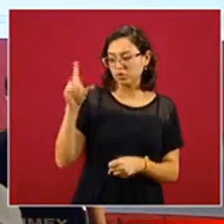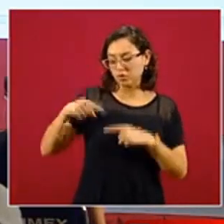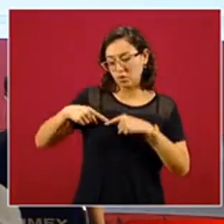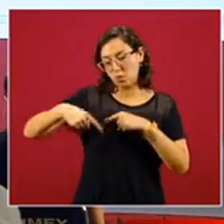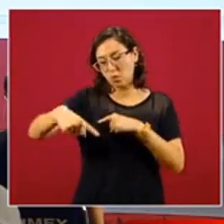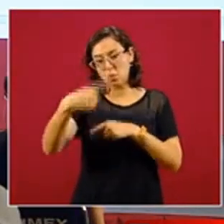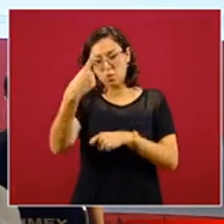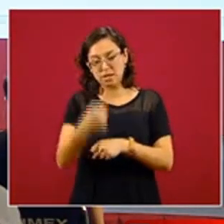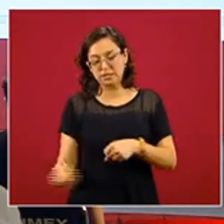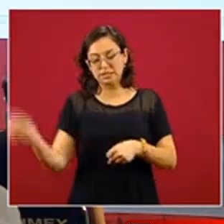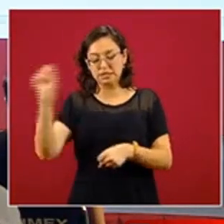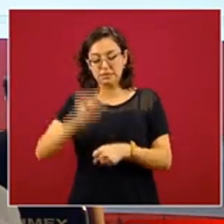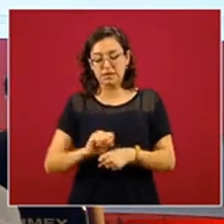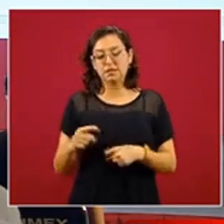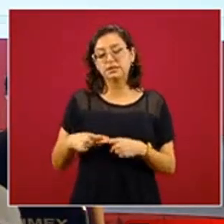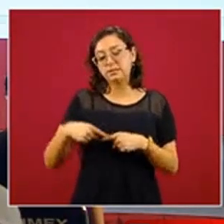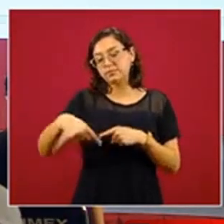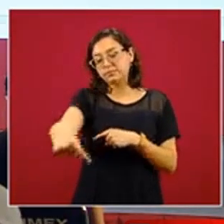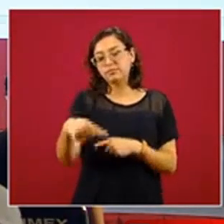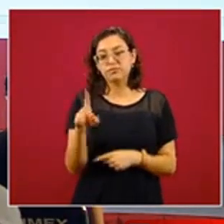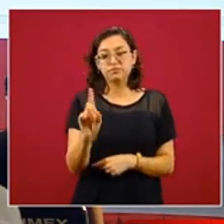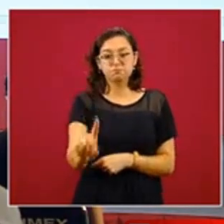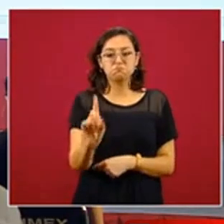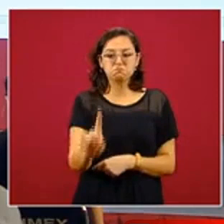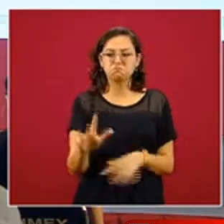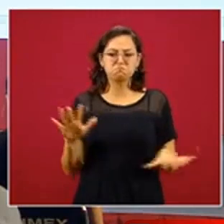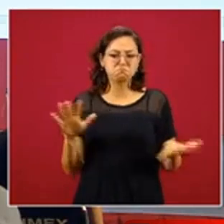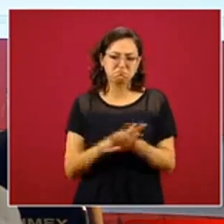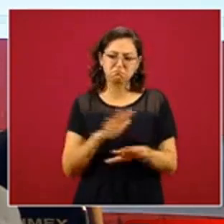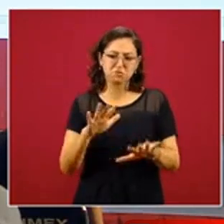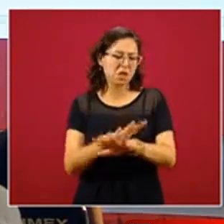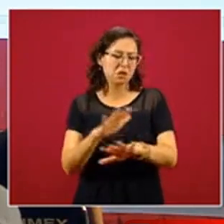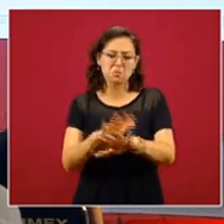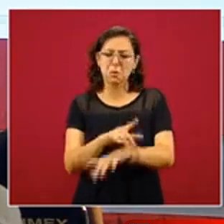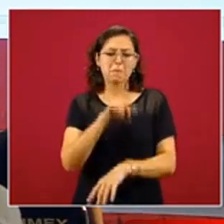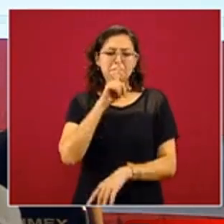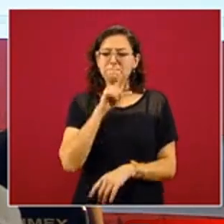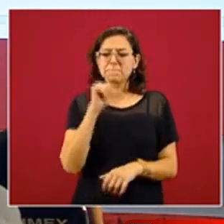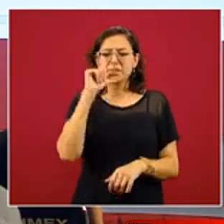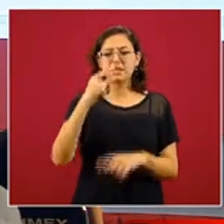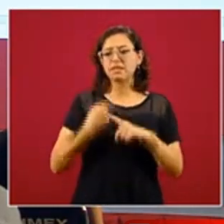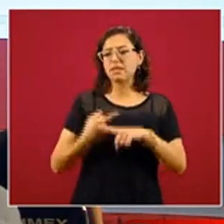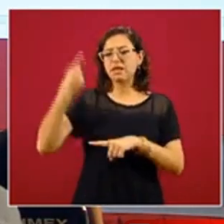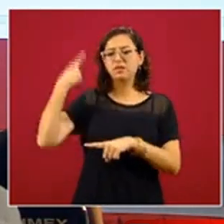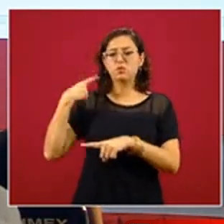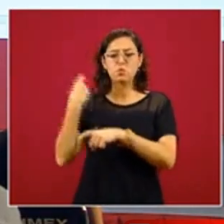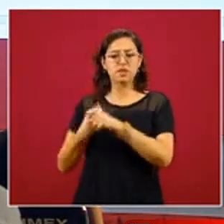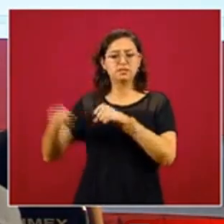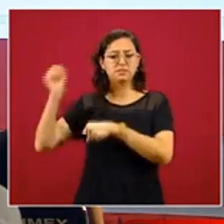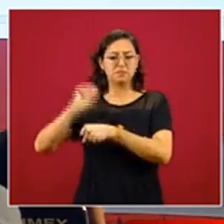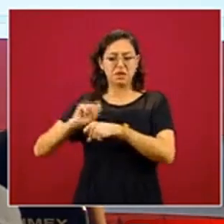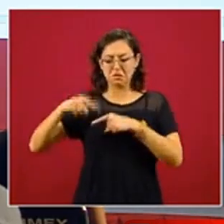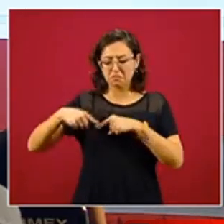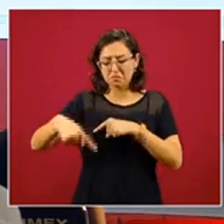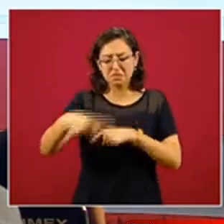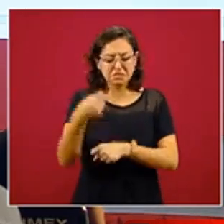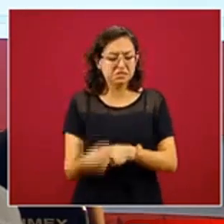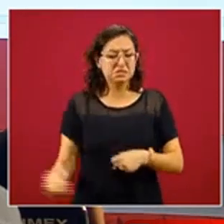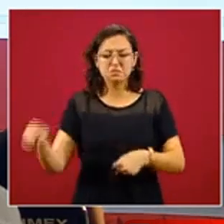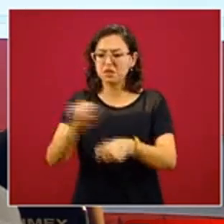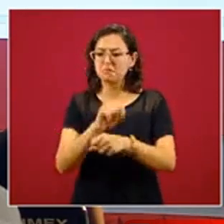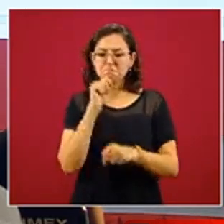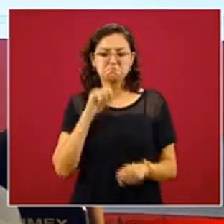el domingo, que prácticamente no tuvo mayores cambios al semáforo de la semana pasada. De hecho, si vemos la